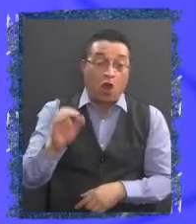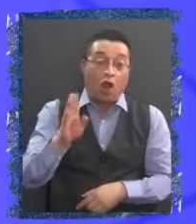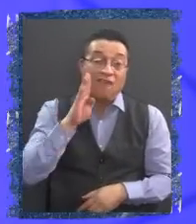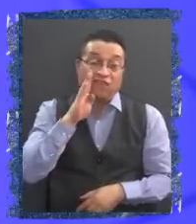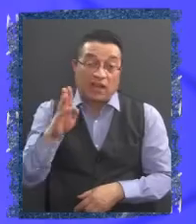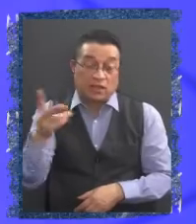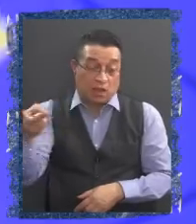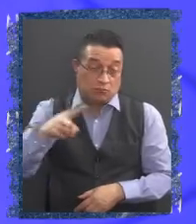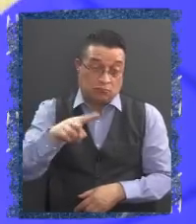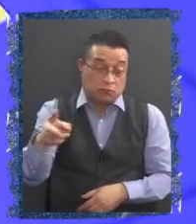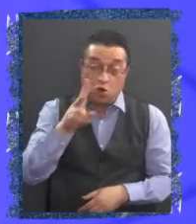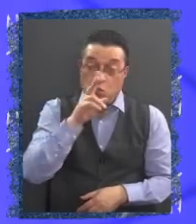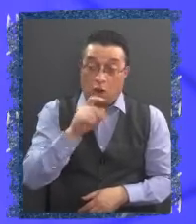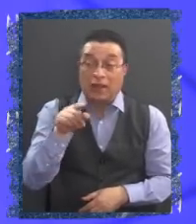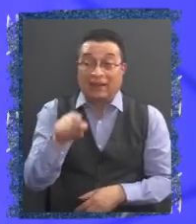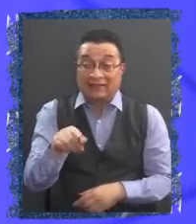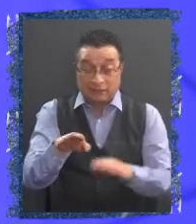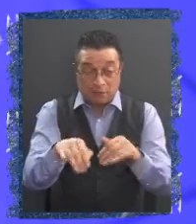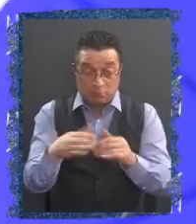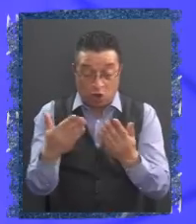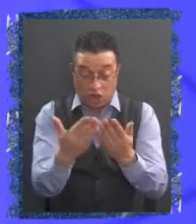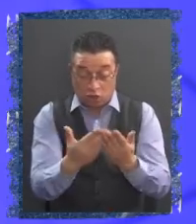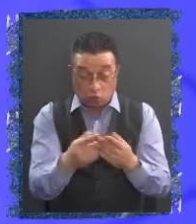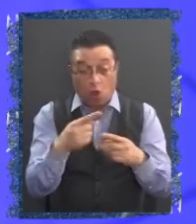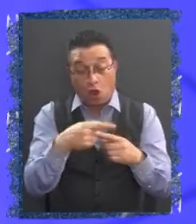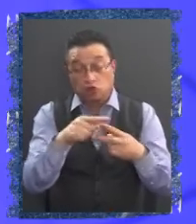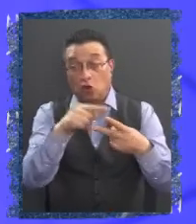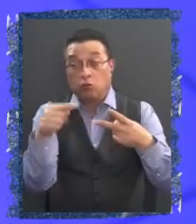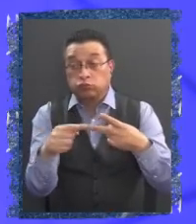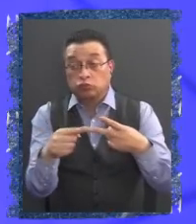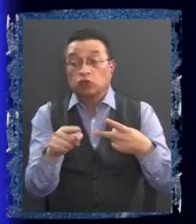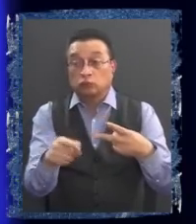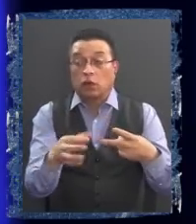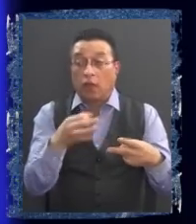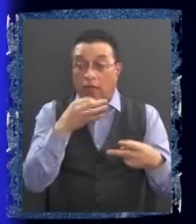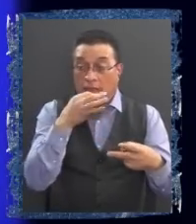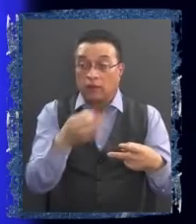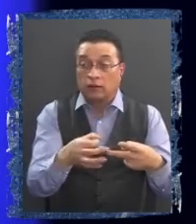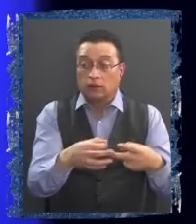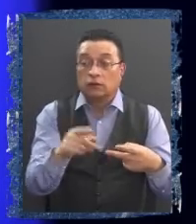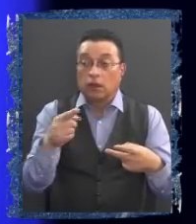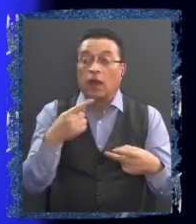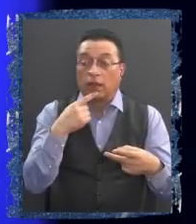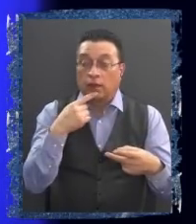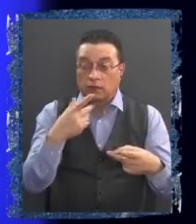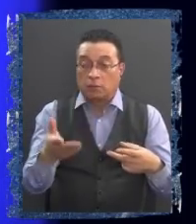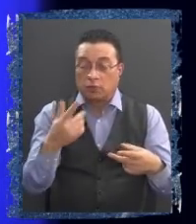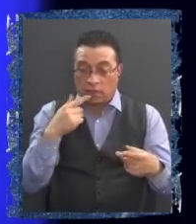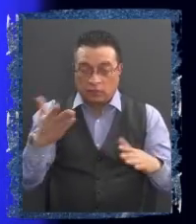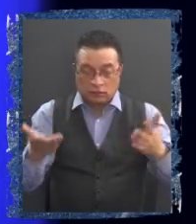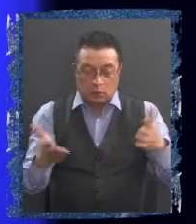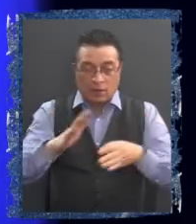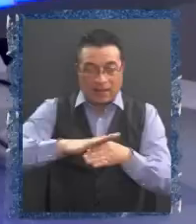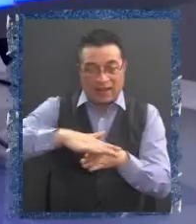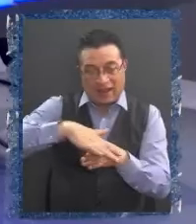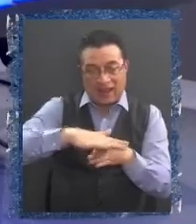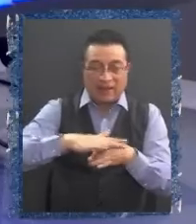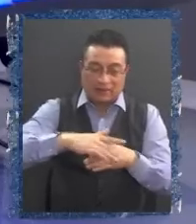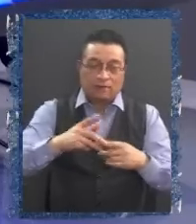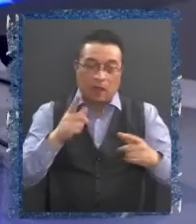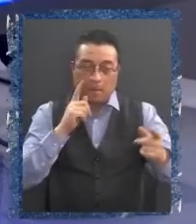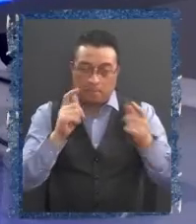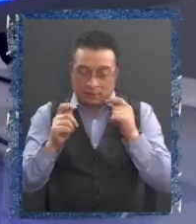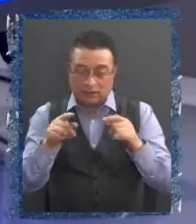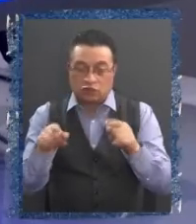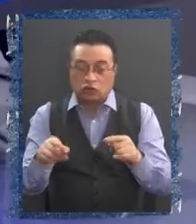Y al mismo tiempo, ese mismo estudio, en otro punto... Colombia también tiene eso, que los va equilibrando los riesgos. Y en